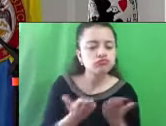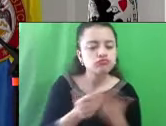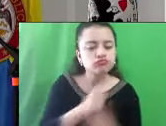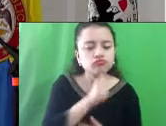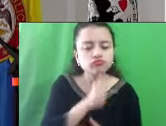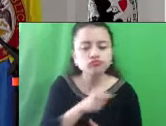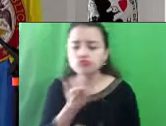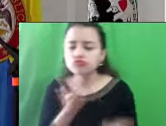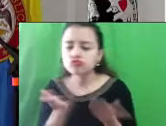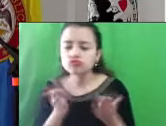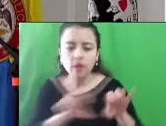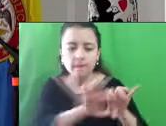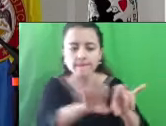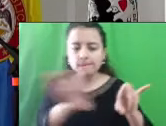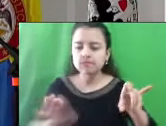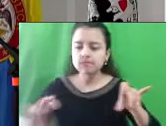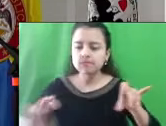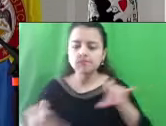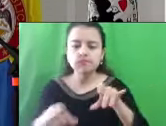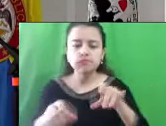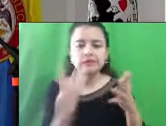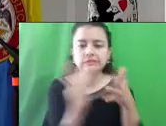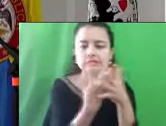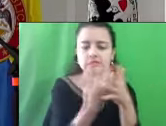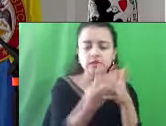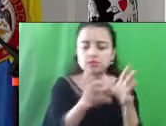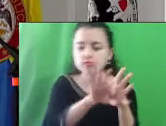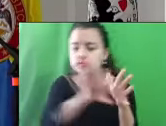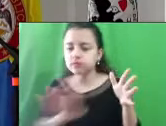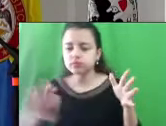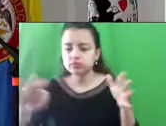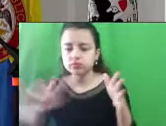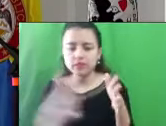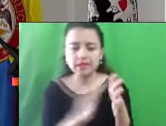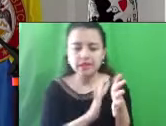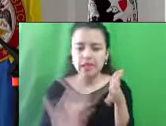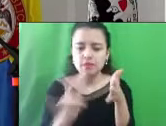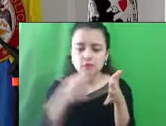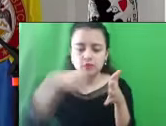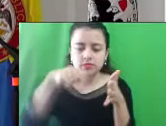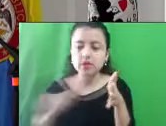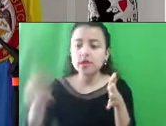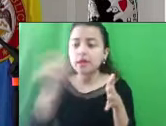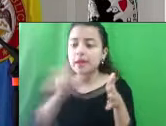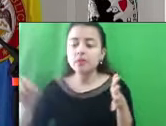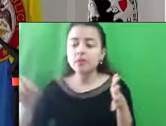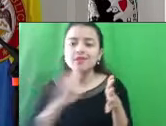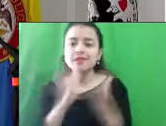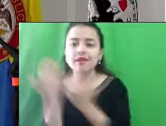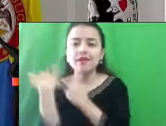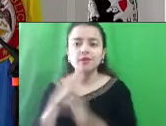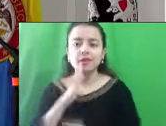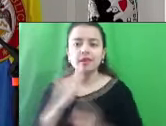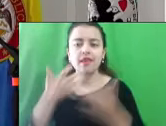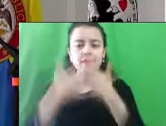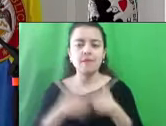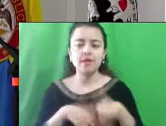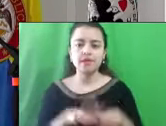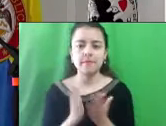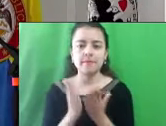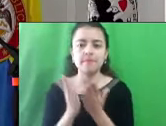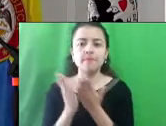manera el alcantarillado, todas estas gestiones que se han realizado desde la empresa con este gran equipo de trabajo que, como ustedes han visto,